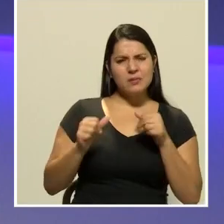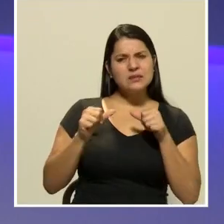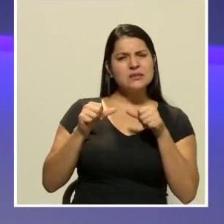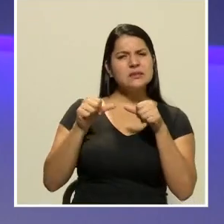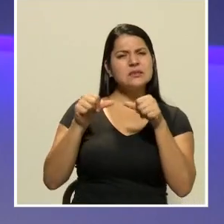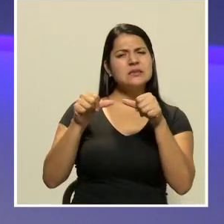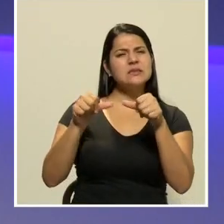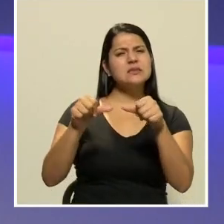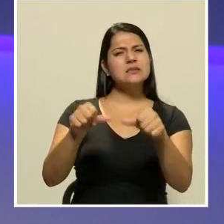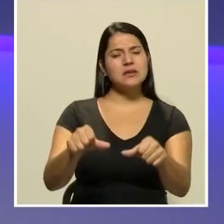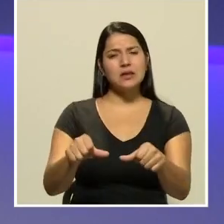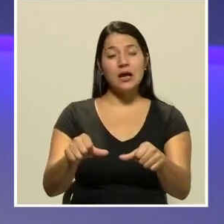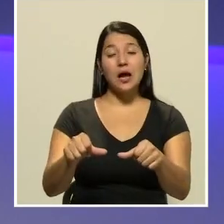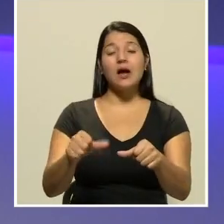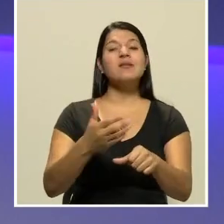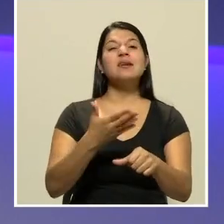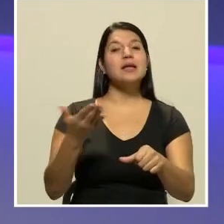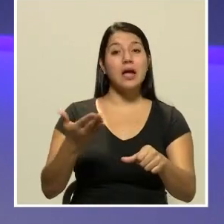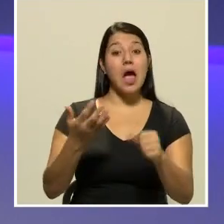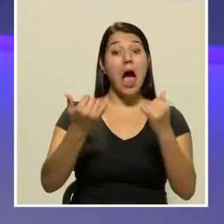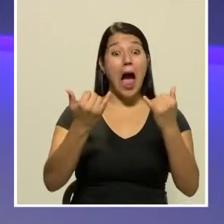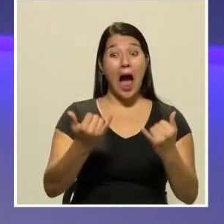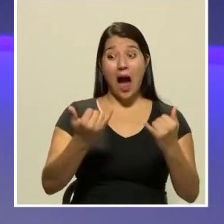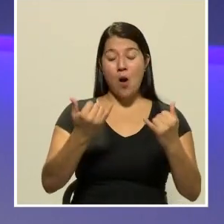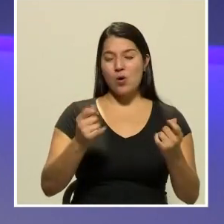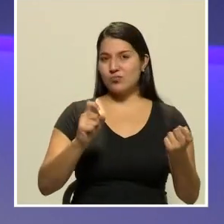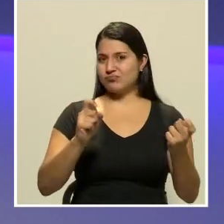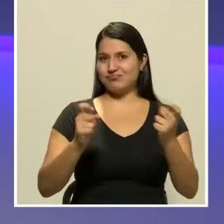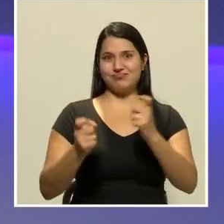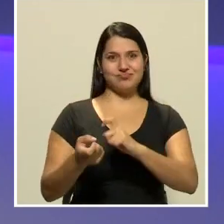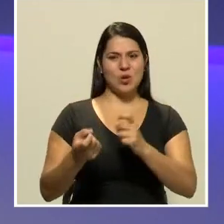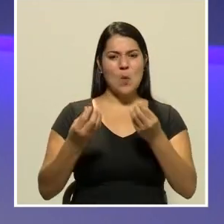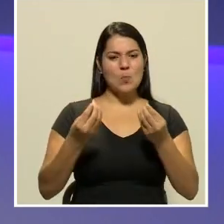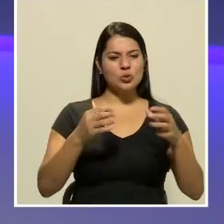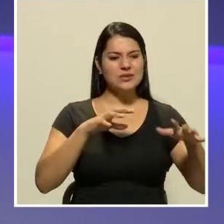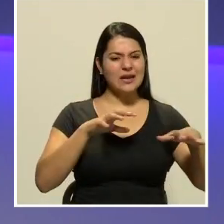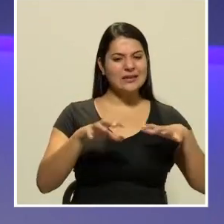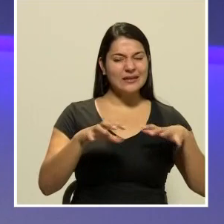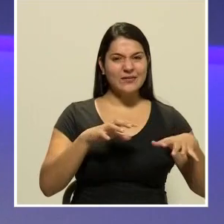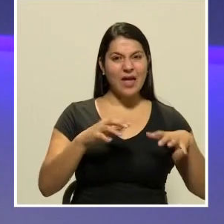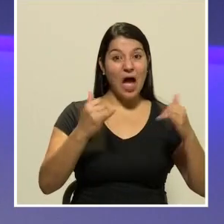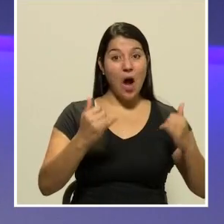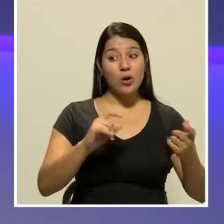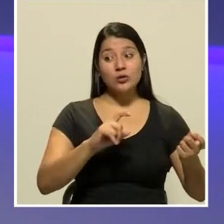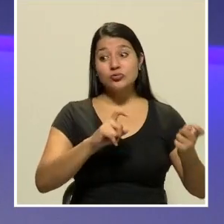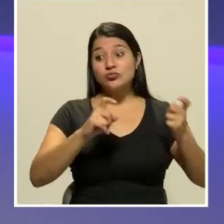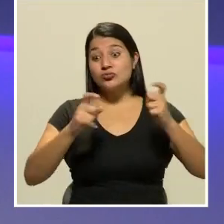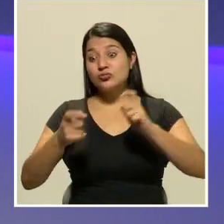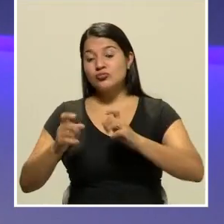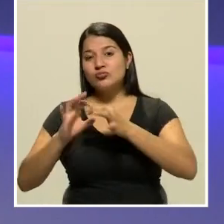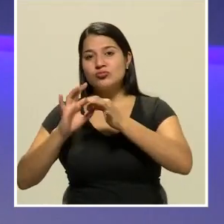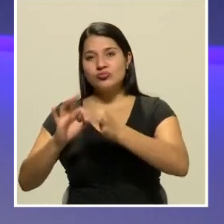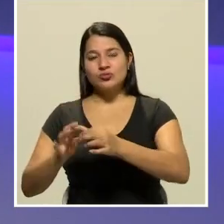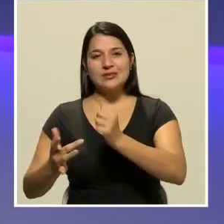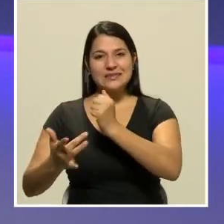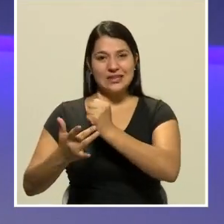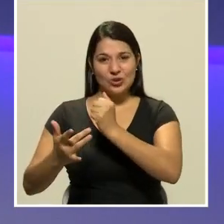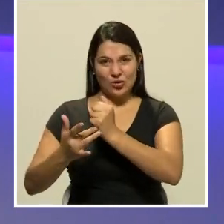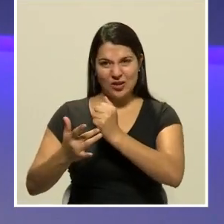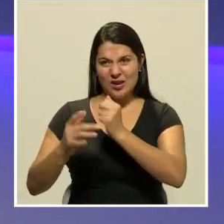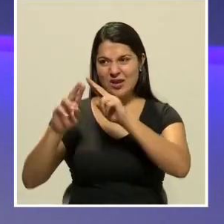es la virtualización de muchas actividades. Una de esas actividades es la